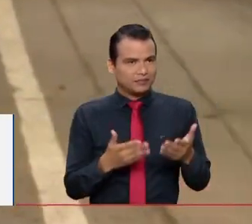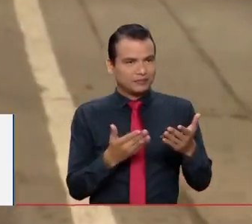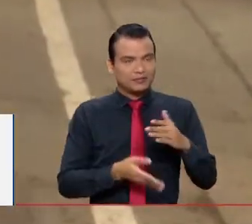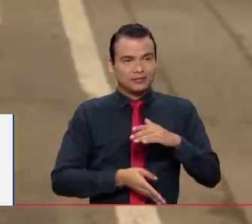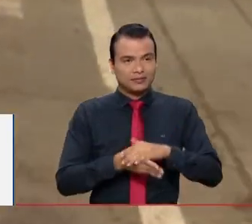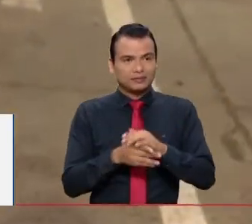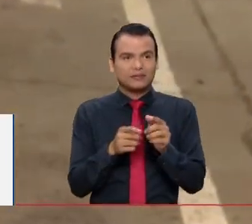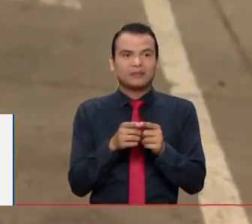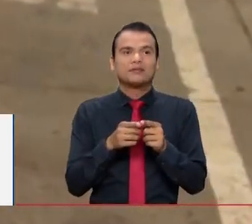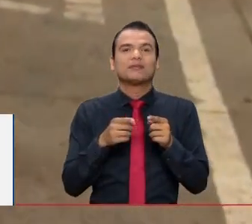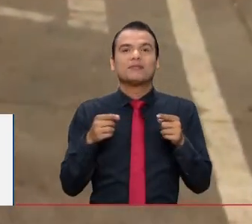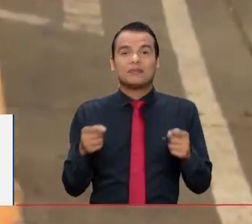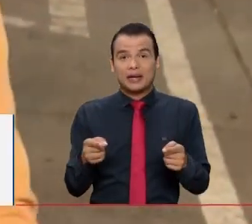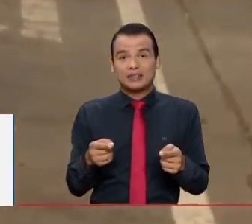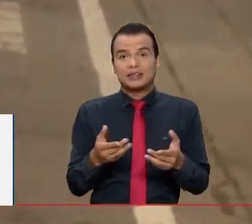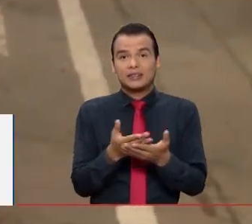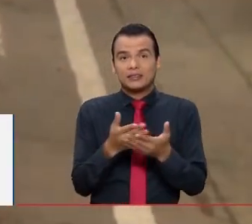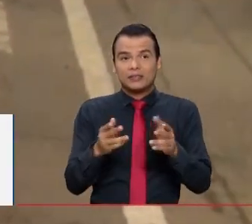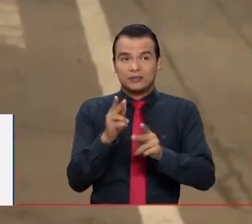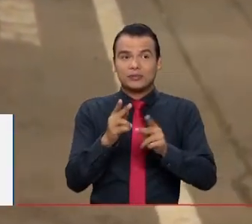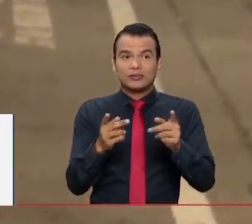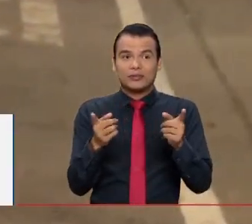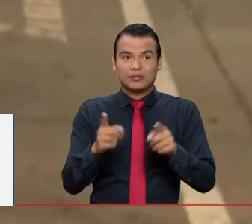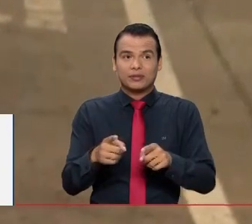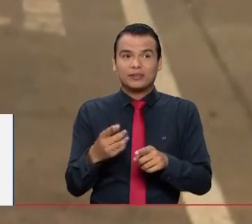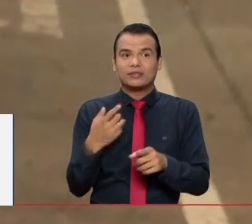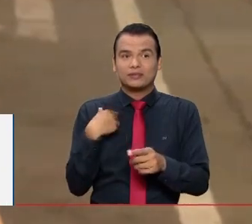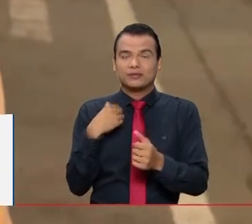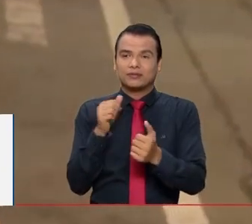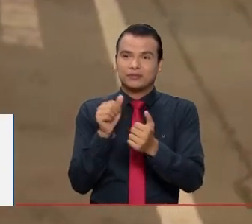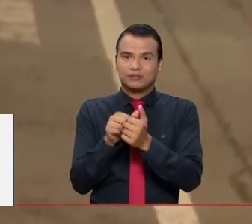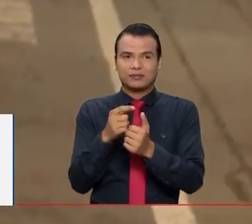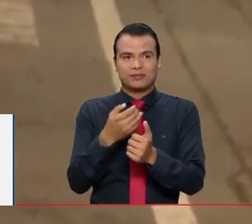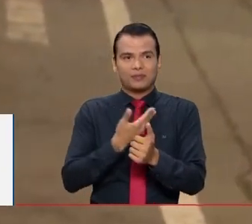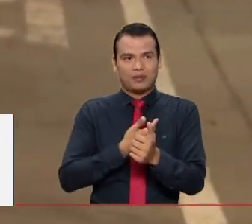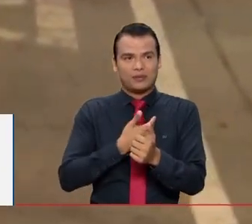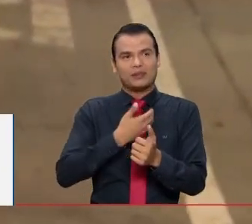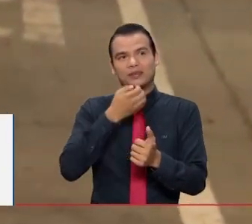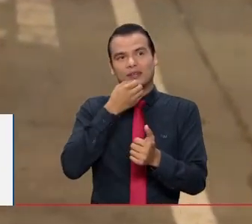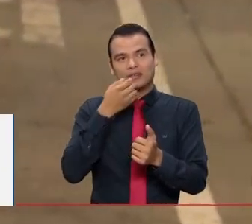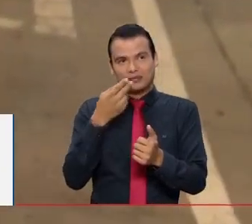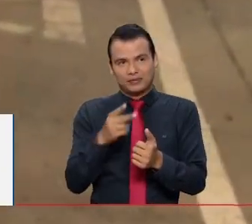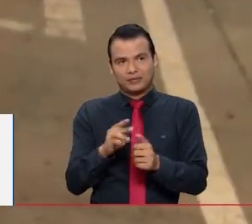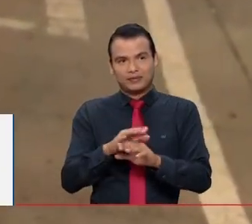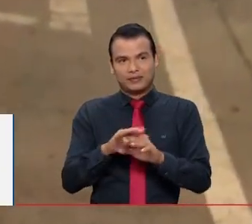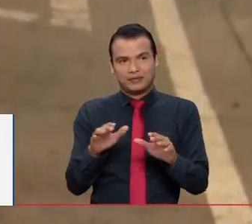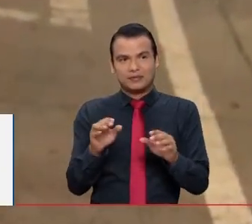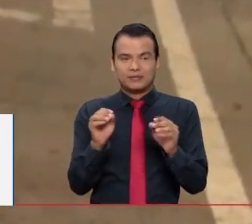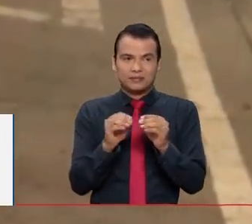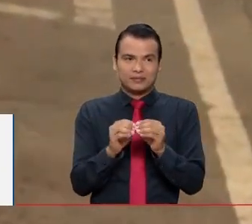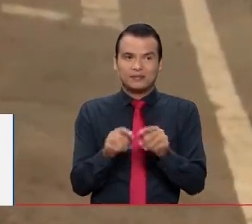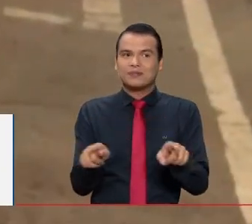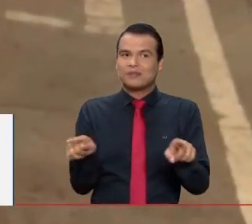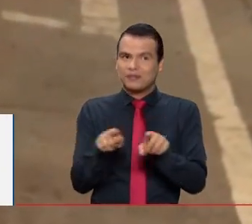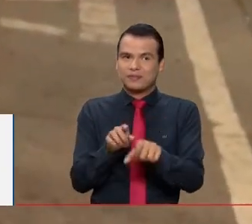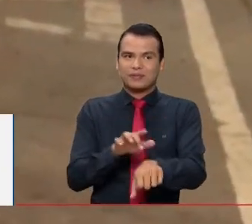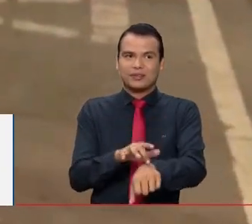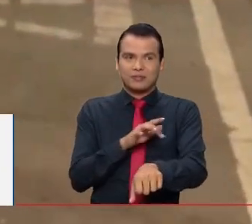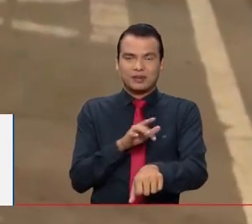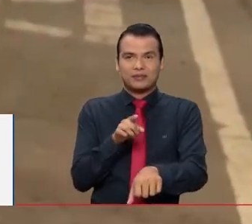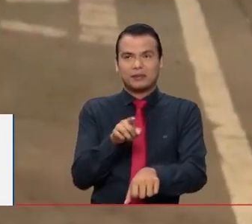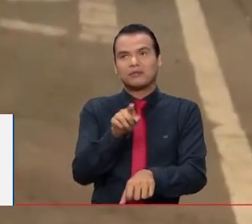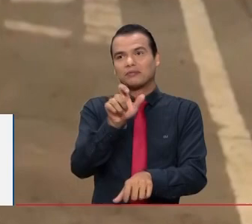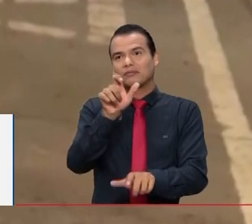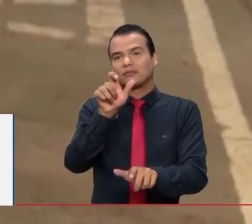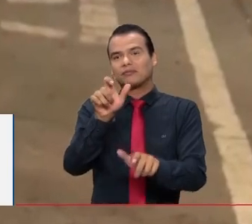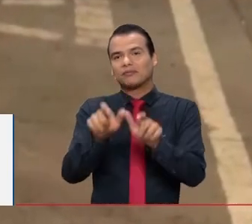continúe atendiendo a todos sus clientes. Yo también estuve con mi mamá a la hora del almuerzo y aprovecho, así como lo hicimos muy temprano también con